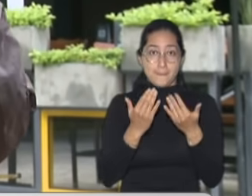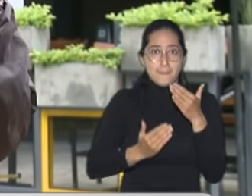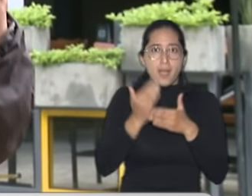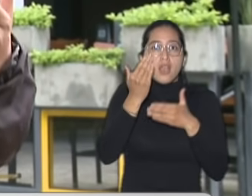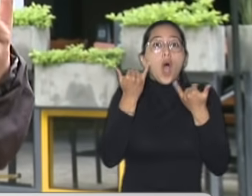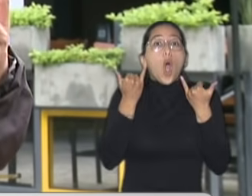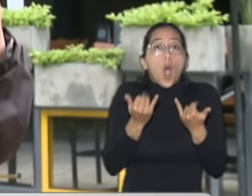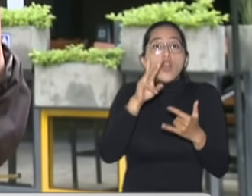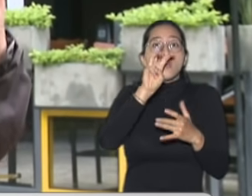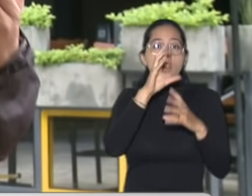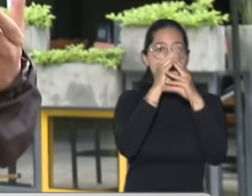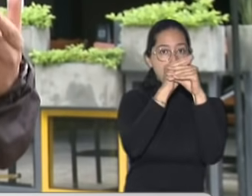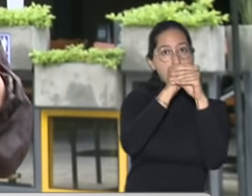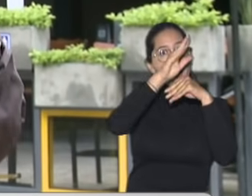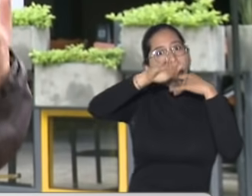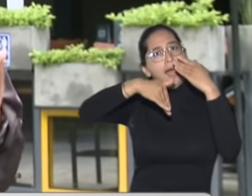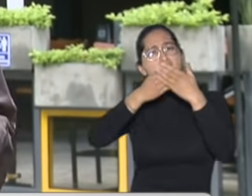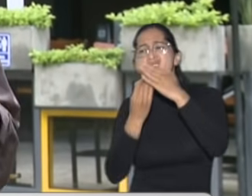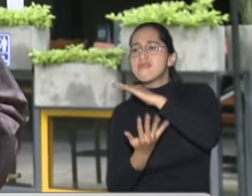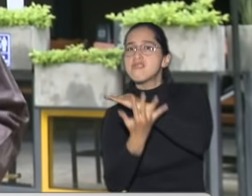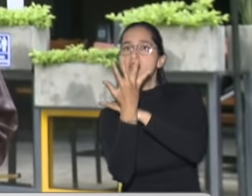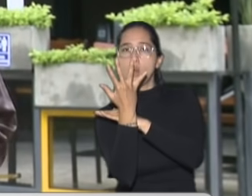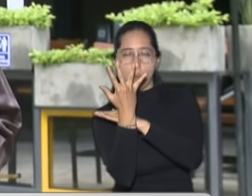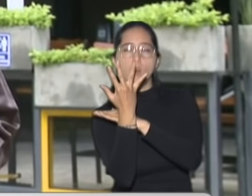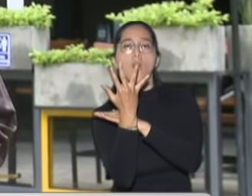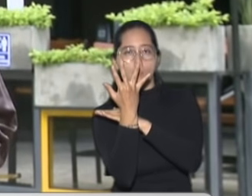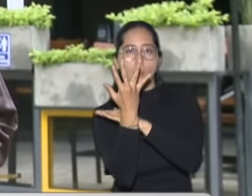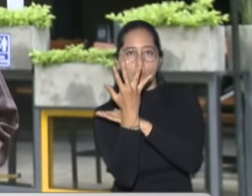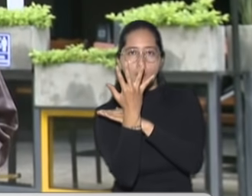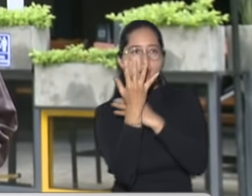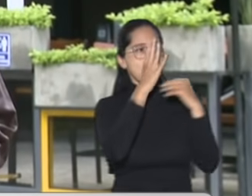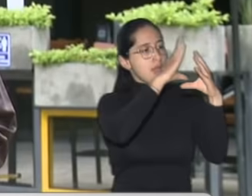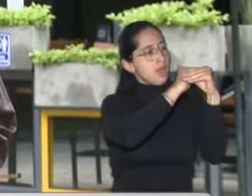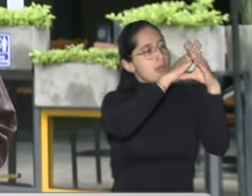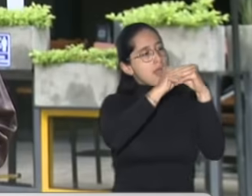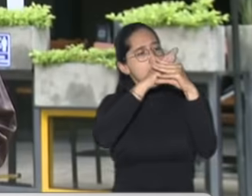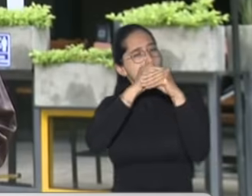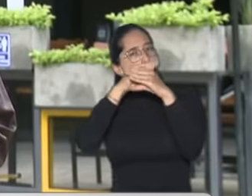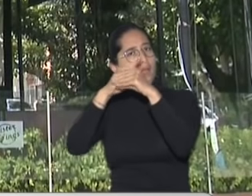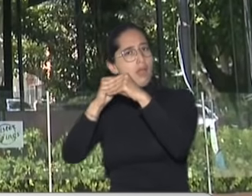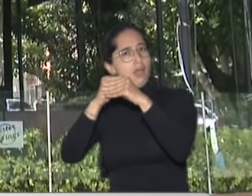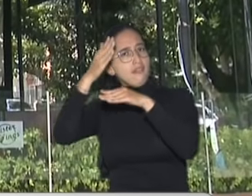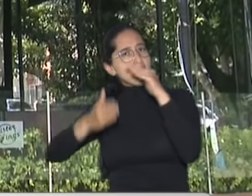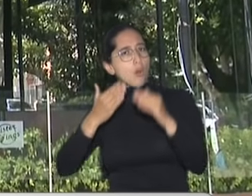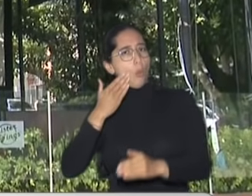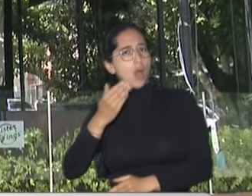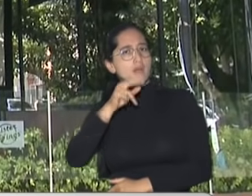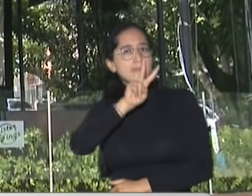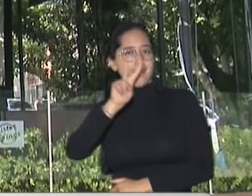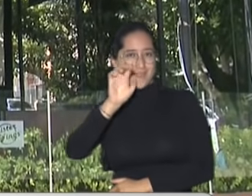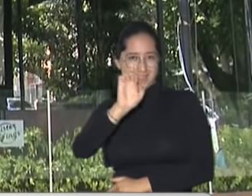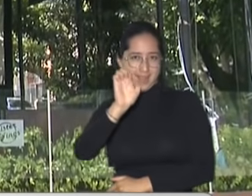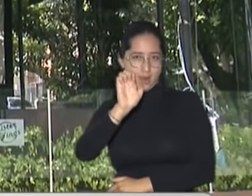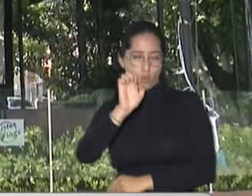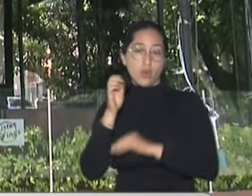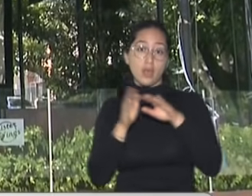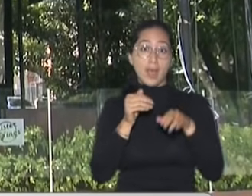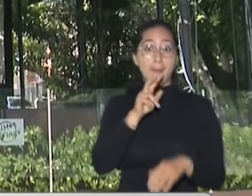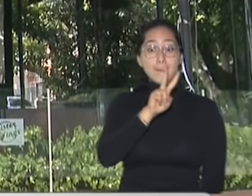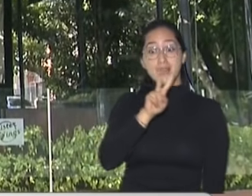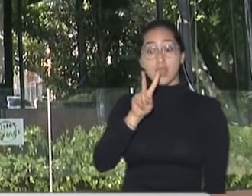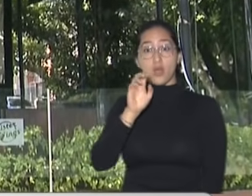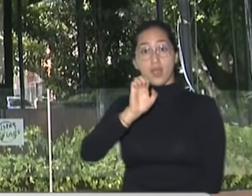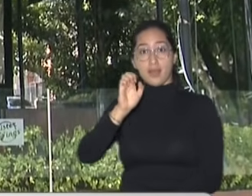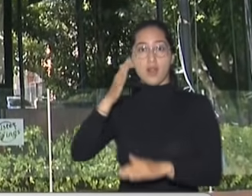las 5 de la mañana de mañana. La norma se extenderá hasta el próximo 22 de enero. Hasta el 22 de enero en Cali